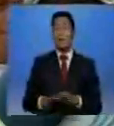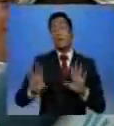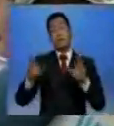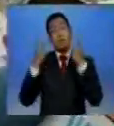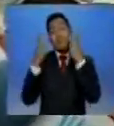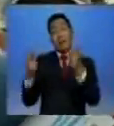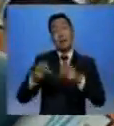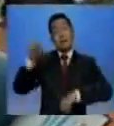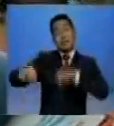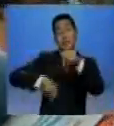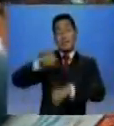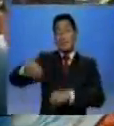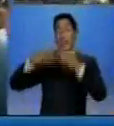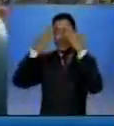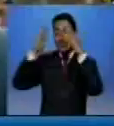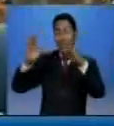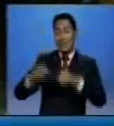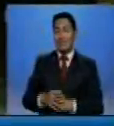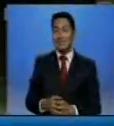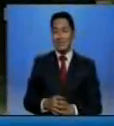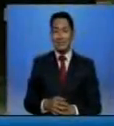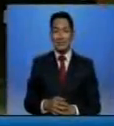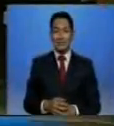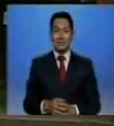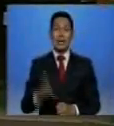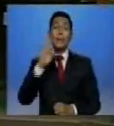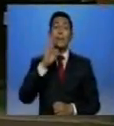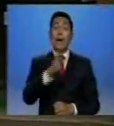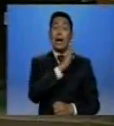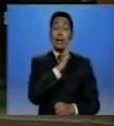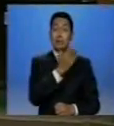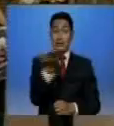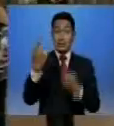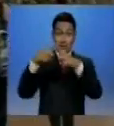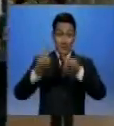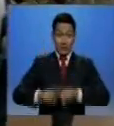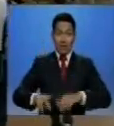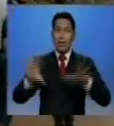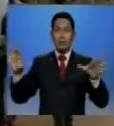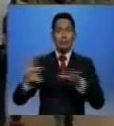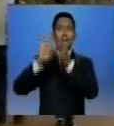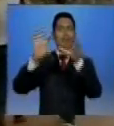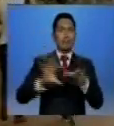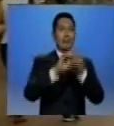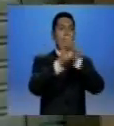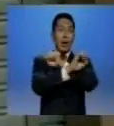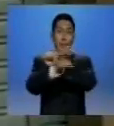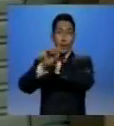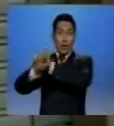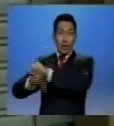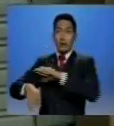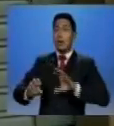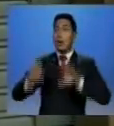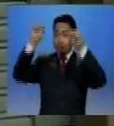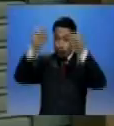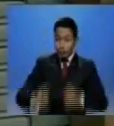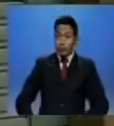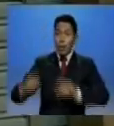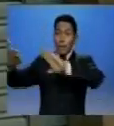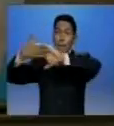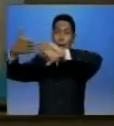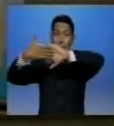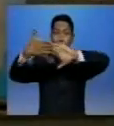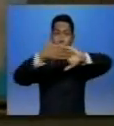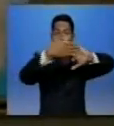llegamos hasta el Parque Samanes. Los bares de la zona rosa de Guayaquil, para unirse a la campaña, colocaron en sus establecimientos adhesivos